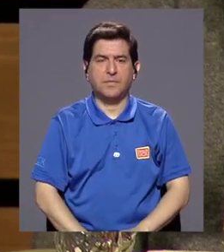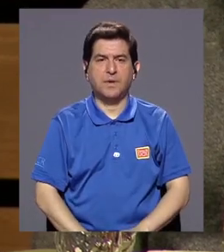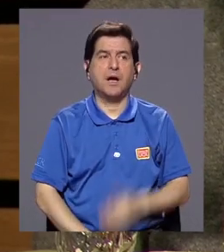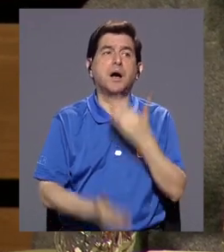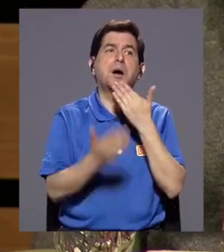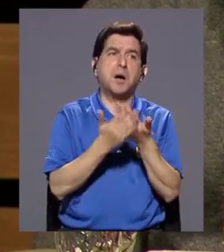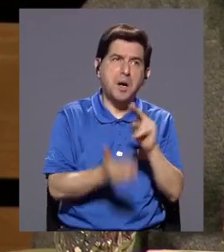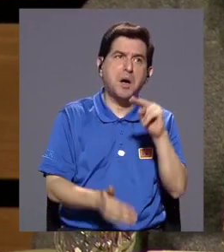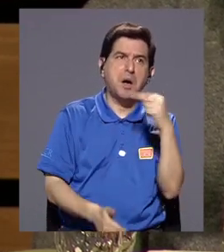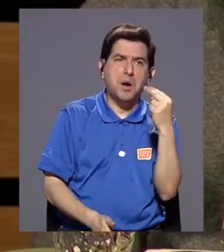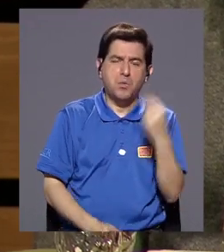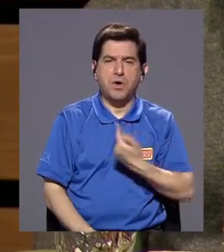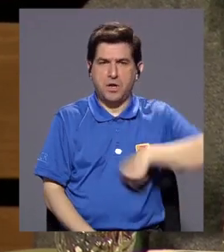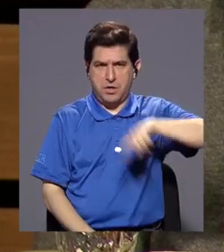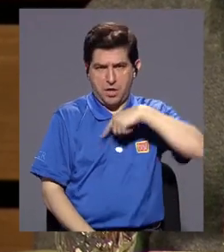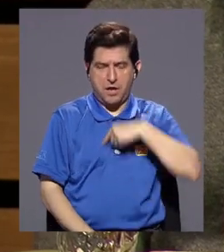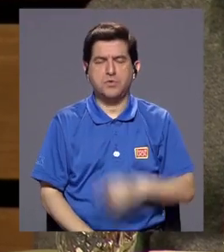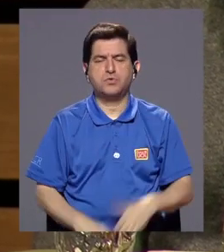nuevas políticas del